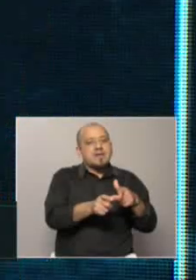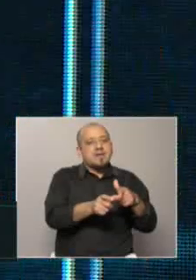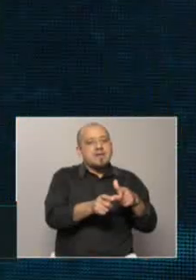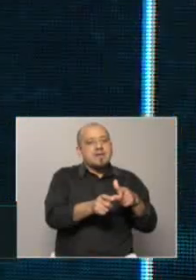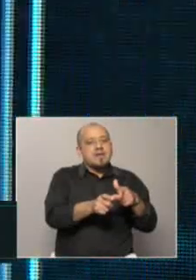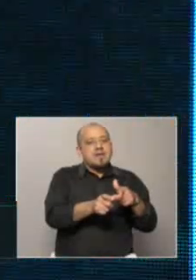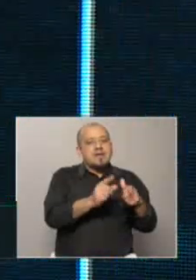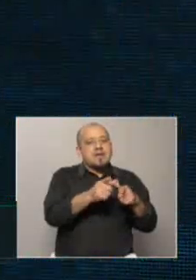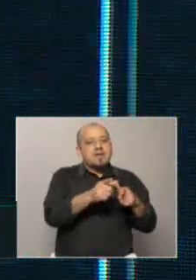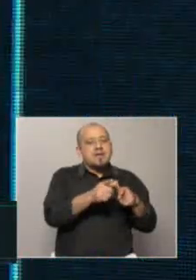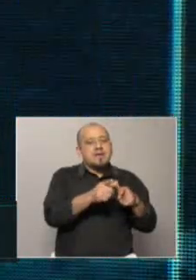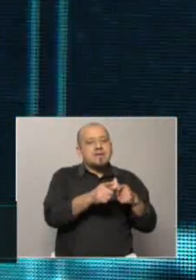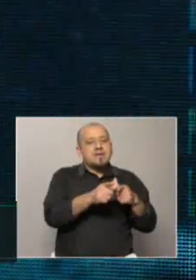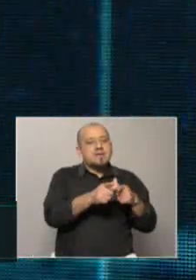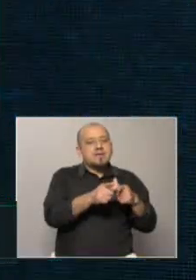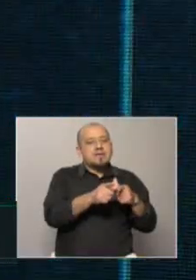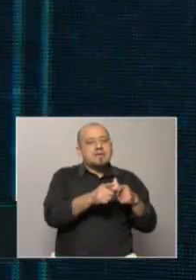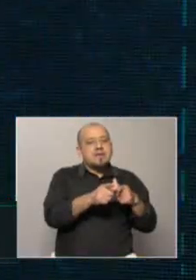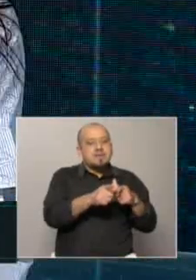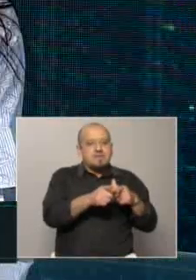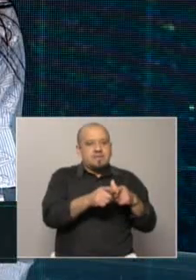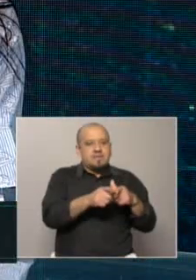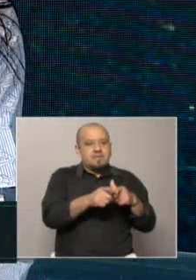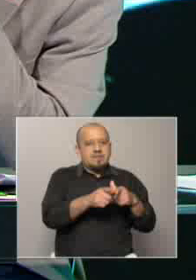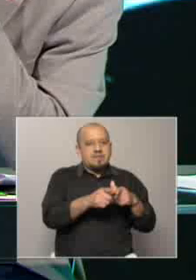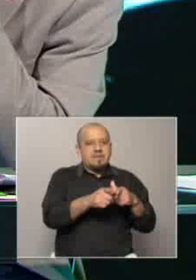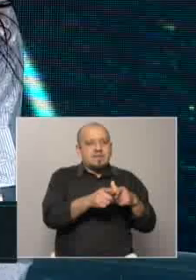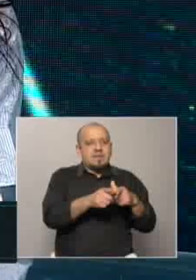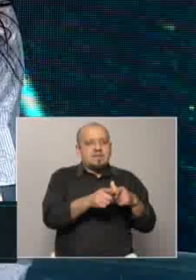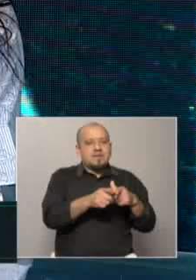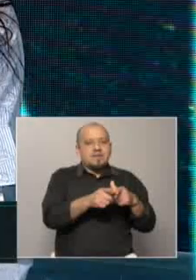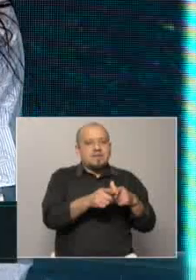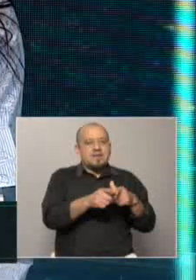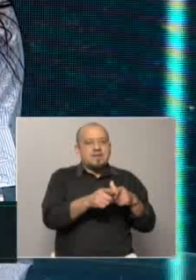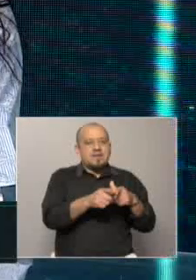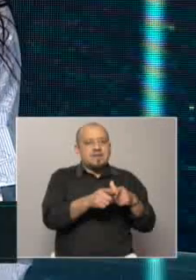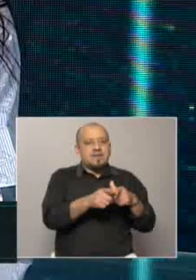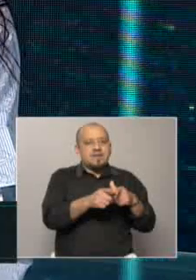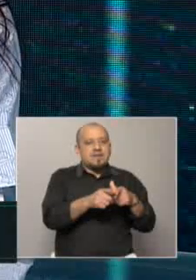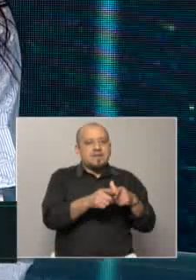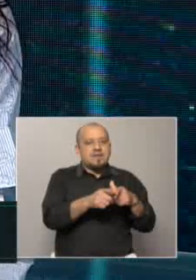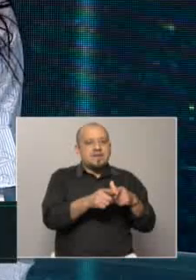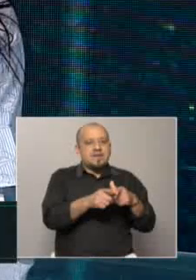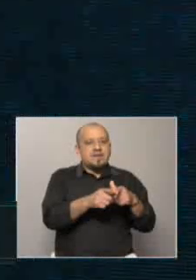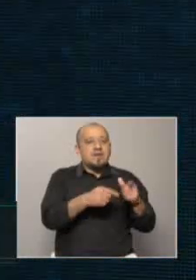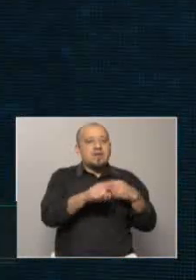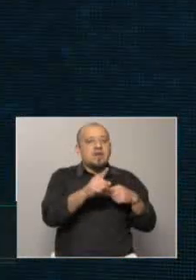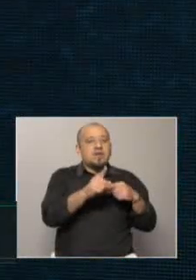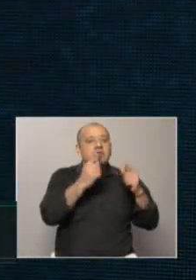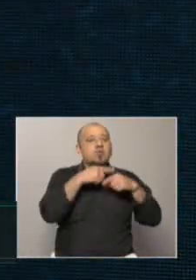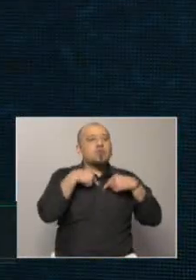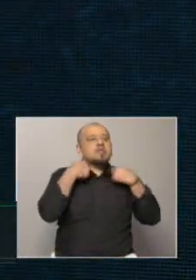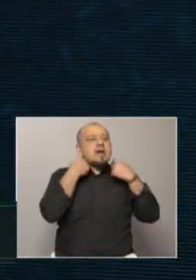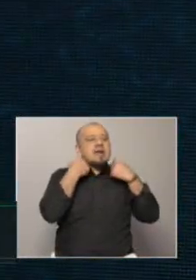de una cantante melódica. Violeta Río, alguna de esas. No, peor todavía. Peor. con un collar de